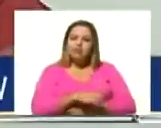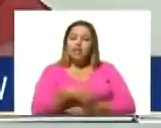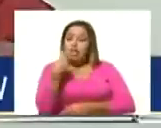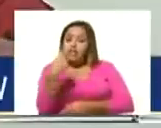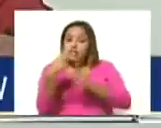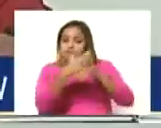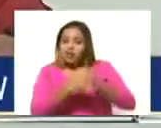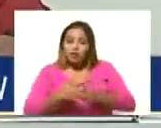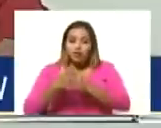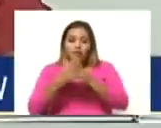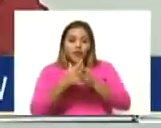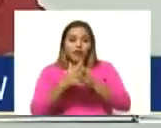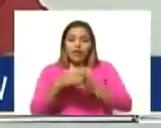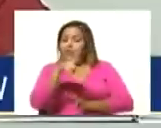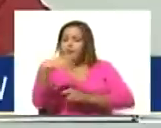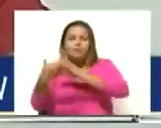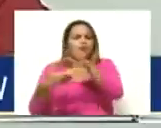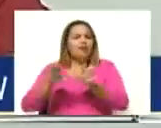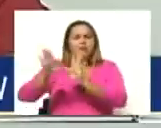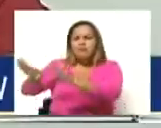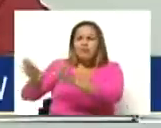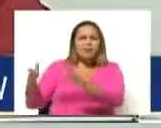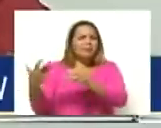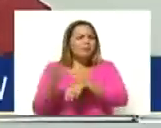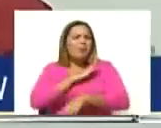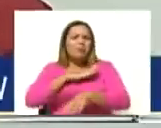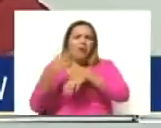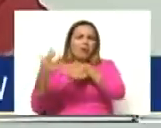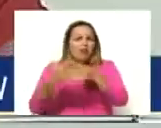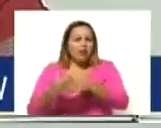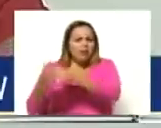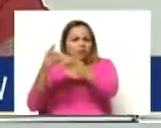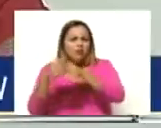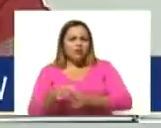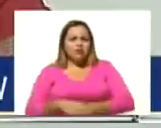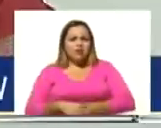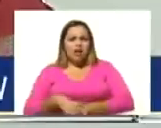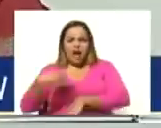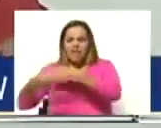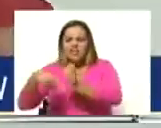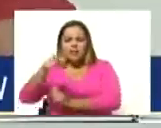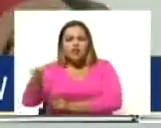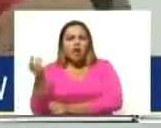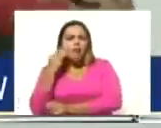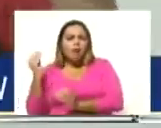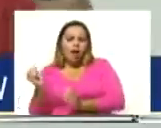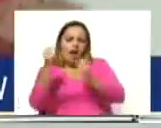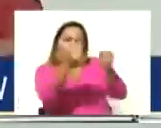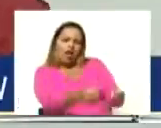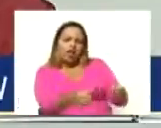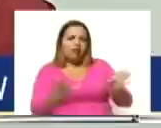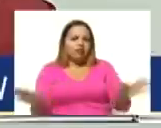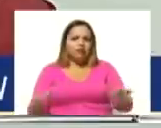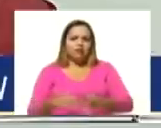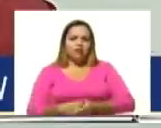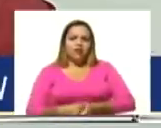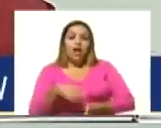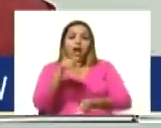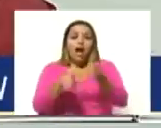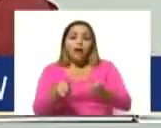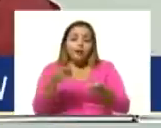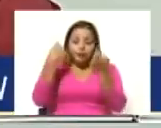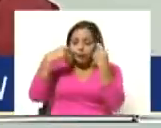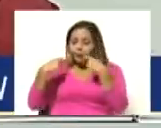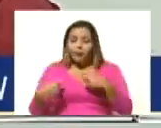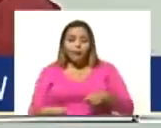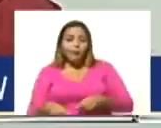imperialismo. En verdad, ese es el problema del imperialismo. Ponerme que trefes así, A otros los disfraza de otras cosas. Usted le